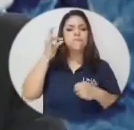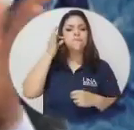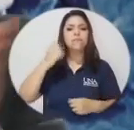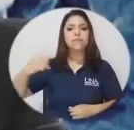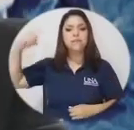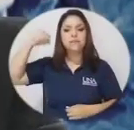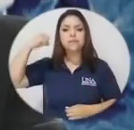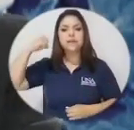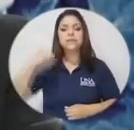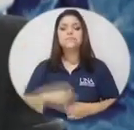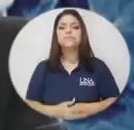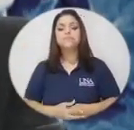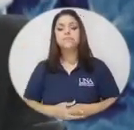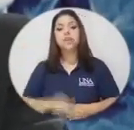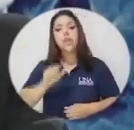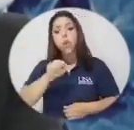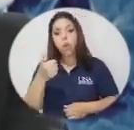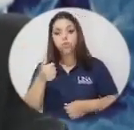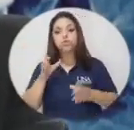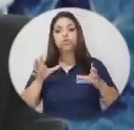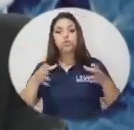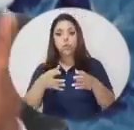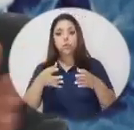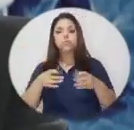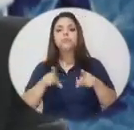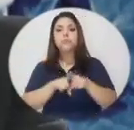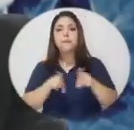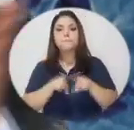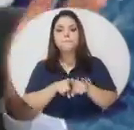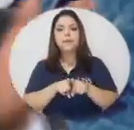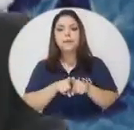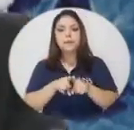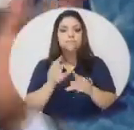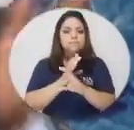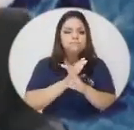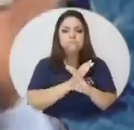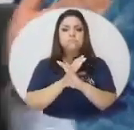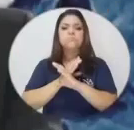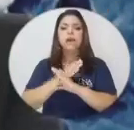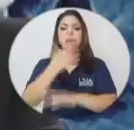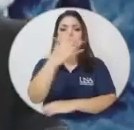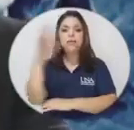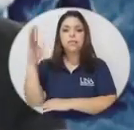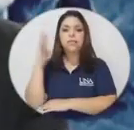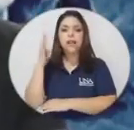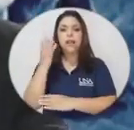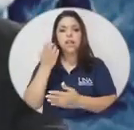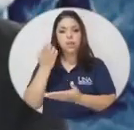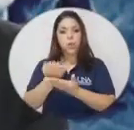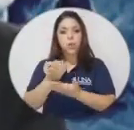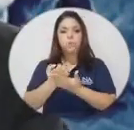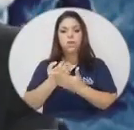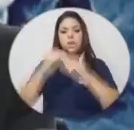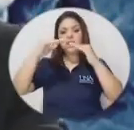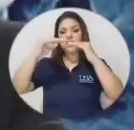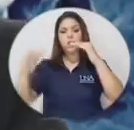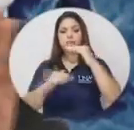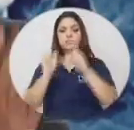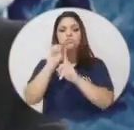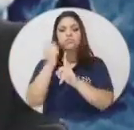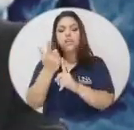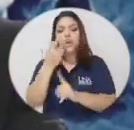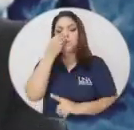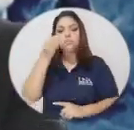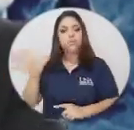también algunos grupos que son muy conservadores en lo ambiental y en lo económico, ¿verdad? Y que las desigualdades sociales pues no les importan tanto.